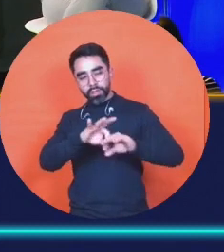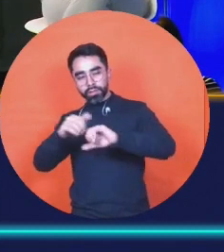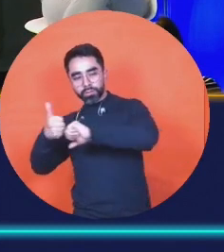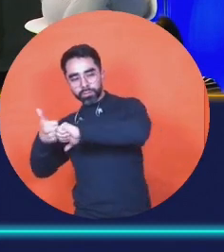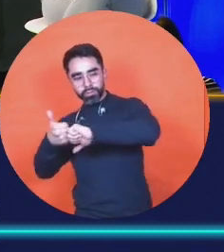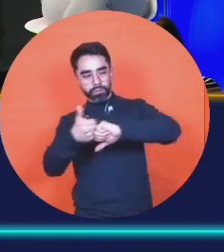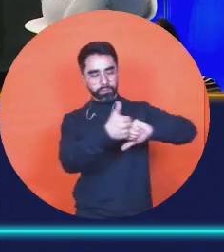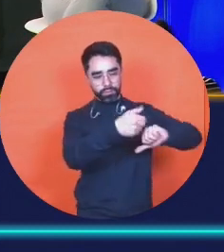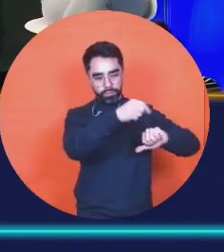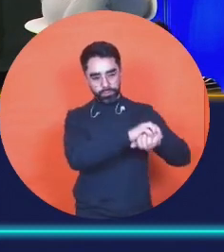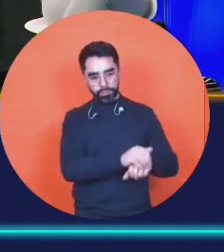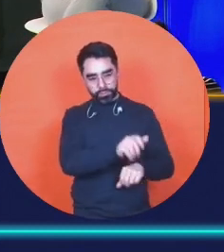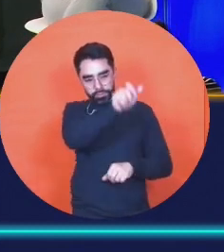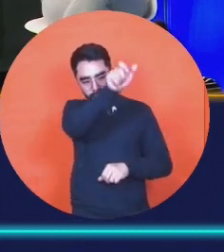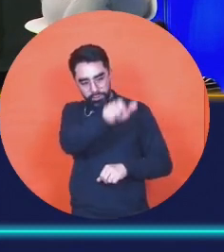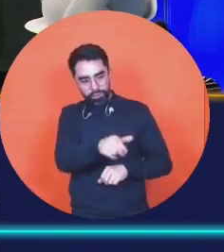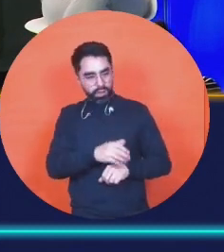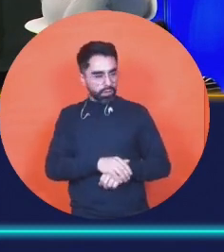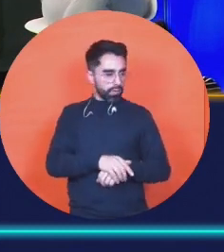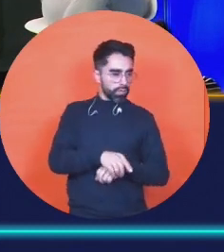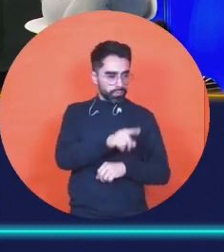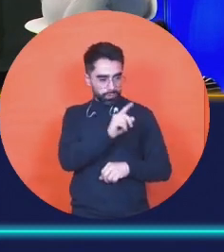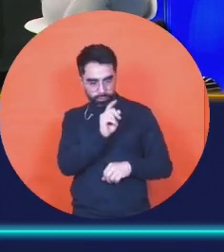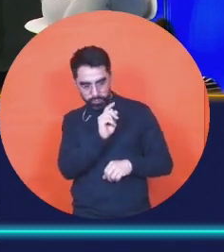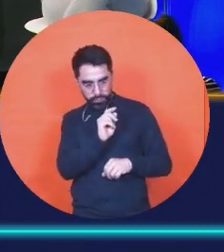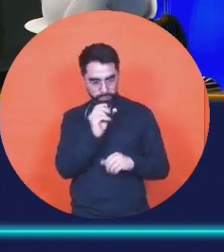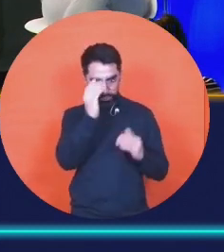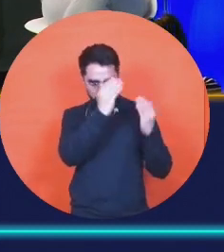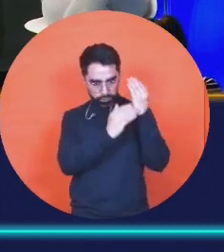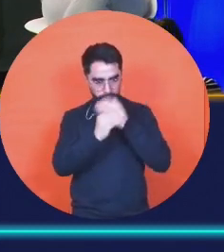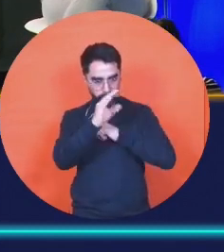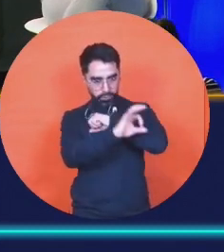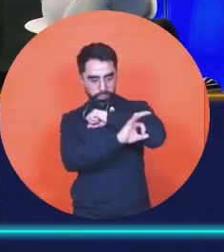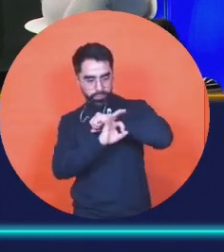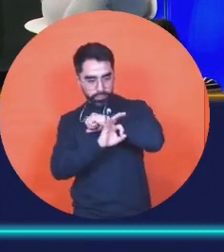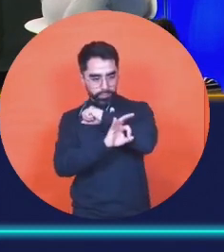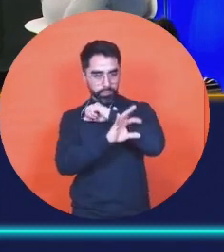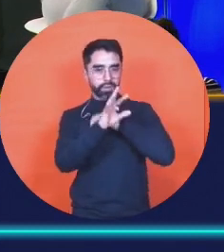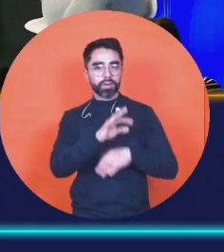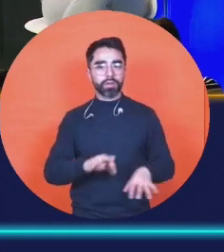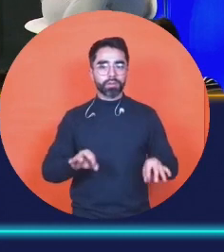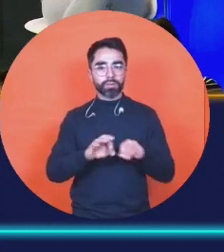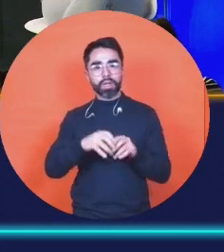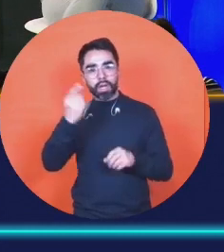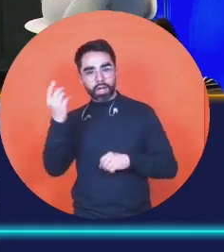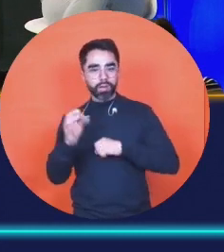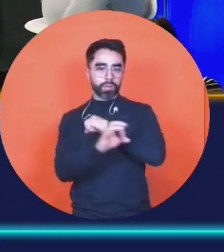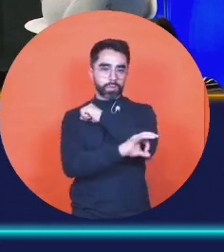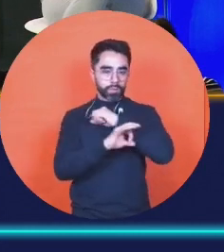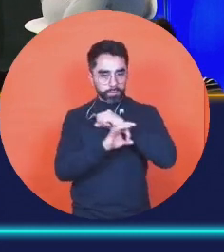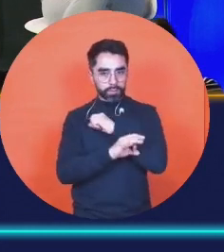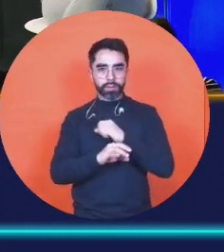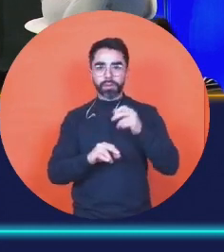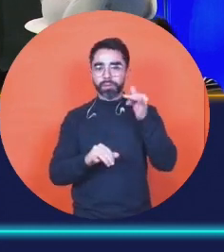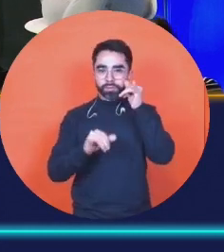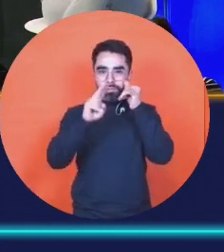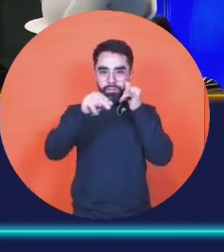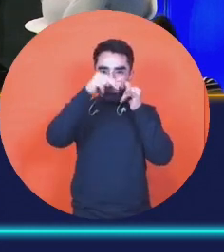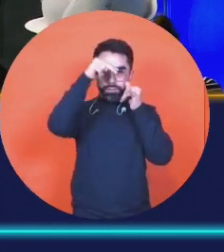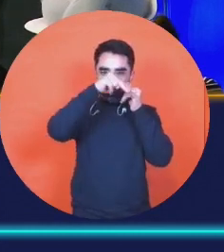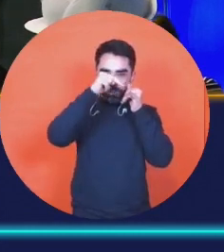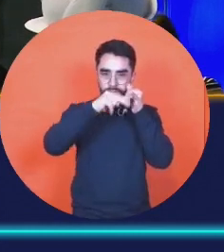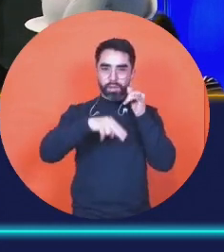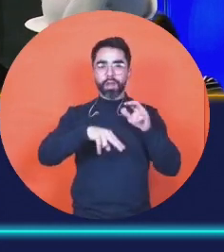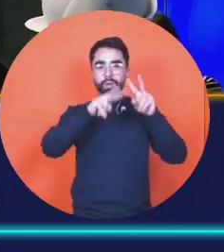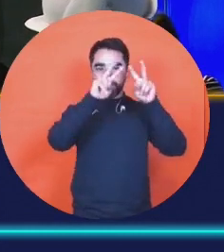ciencias humanas, mi recomendación es anda y búscate escuelas de psicología, de antropología, de sociología y diseña con esa